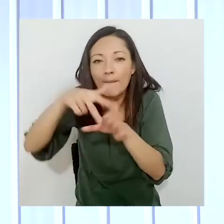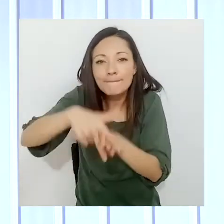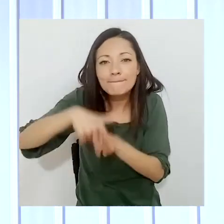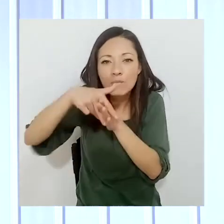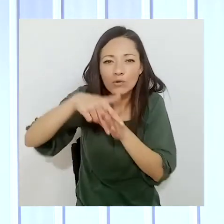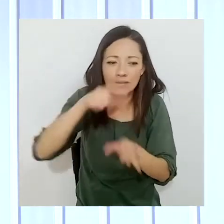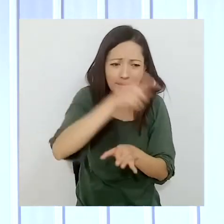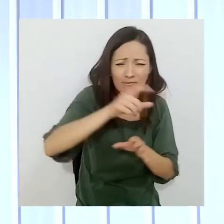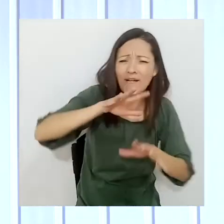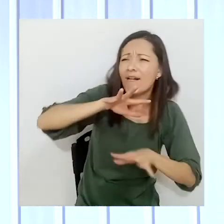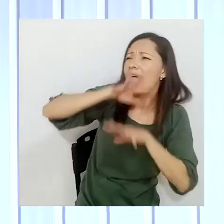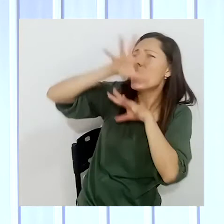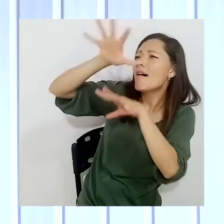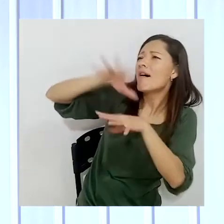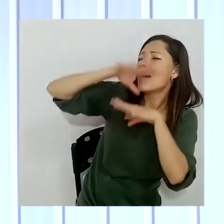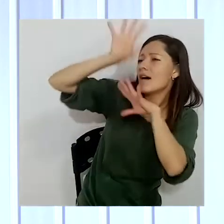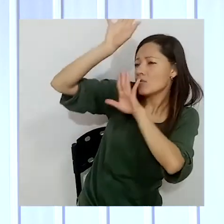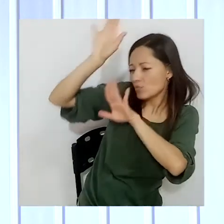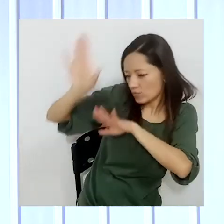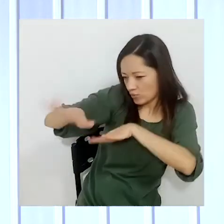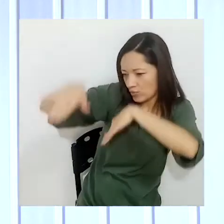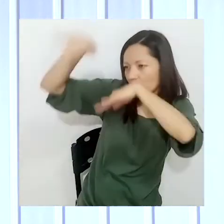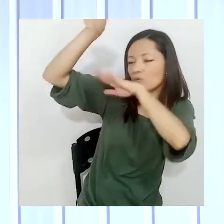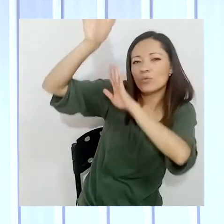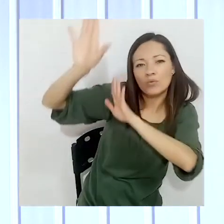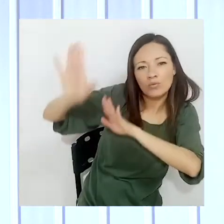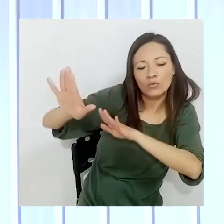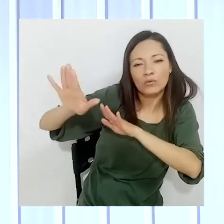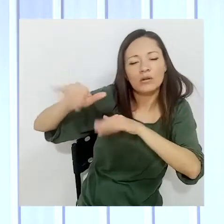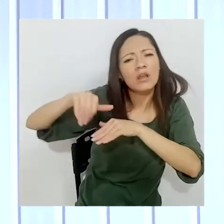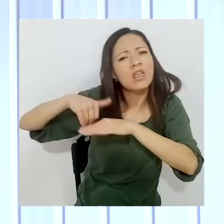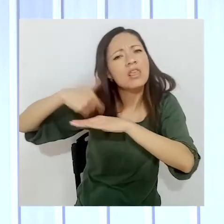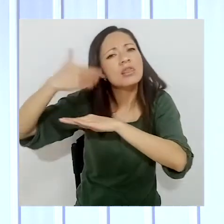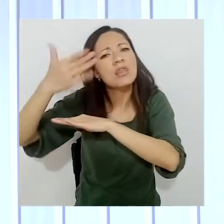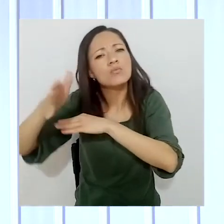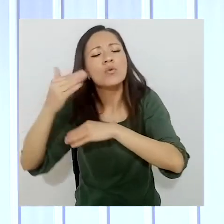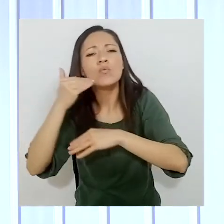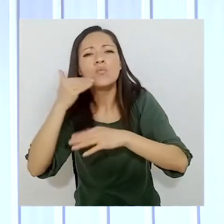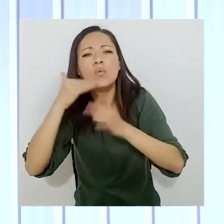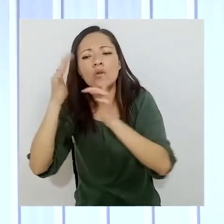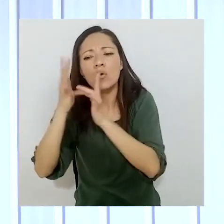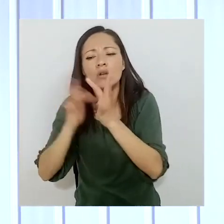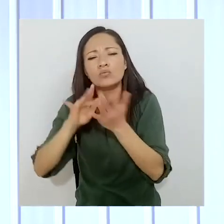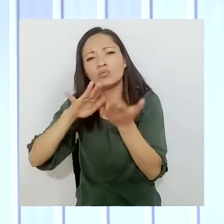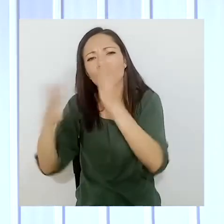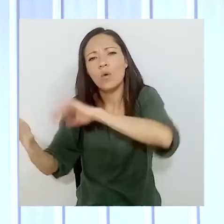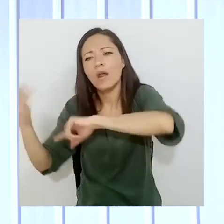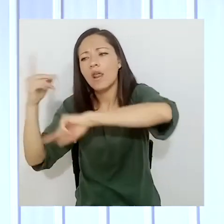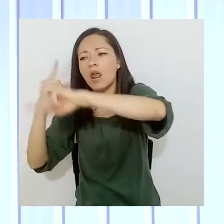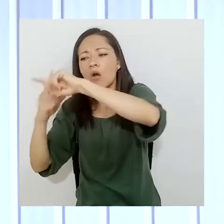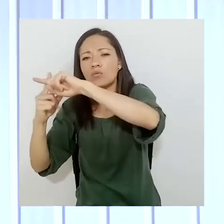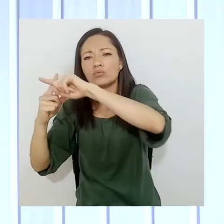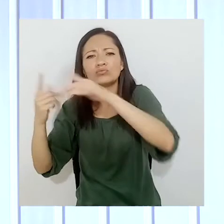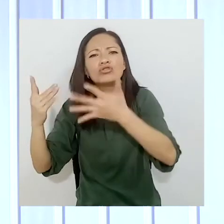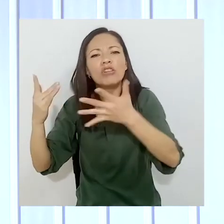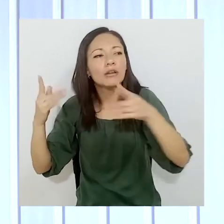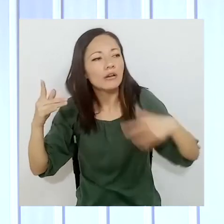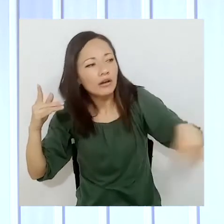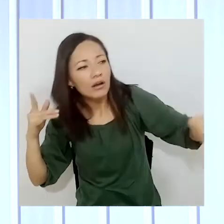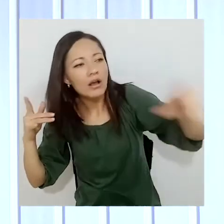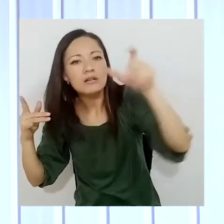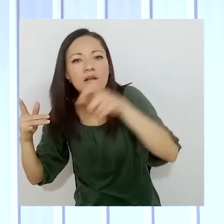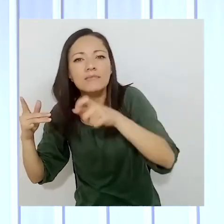ponían ramas a sus pies, ¿dónde estaban después el día de la crucifixión? ¿Sabe dónde estaban? En el